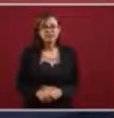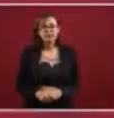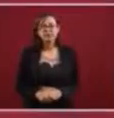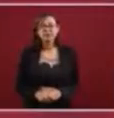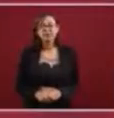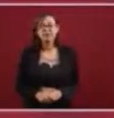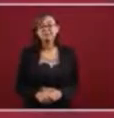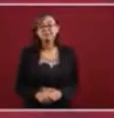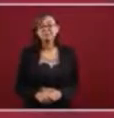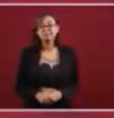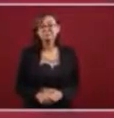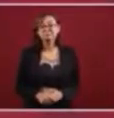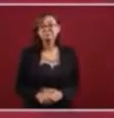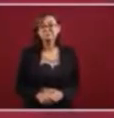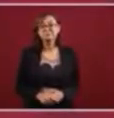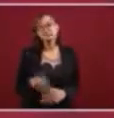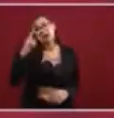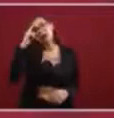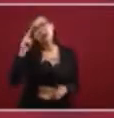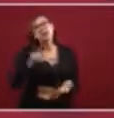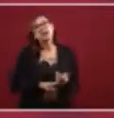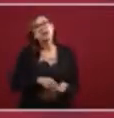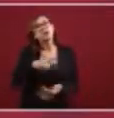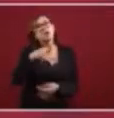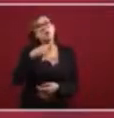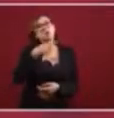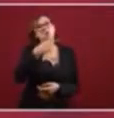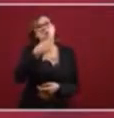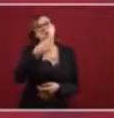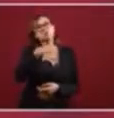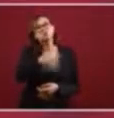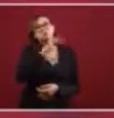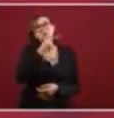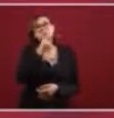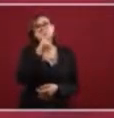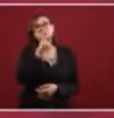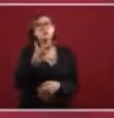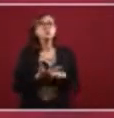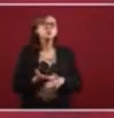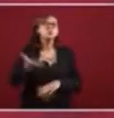Creo que su papá fue secretario de Hacienda o algo así.